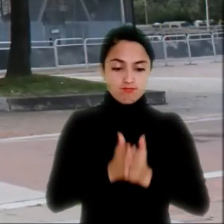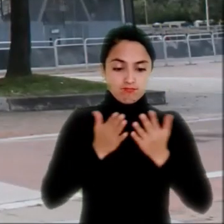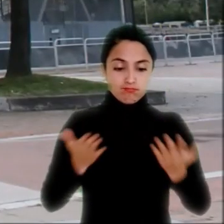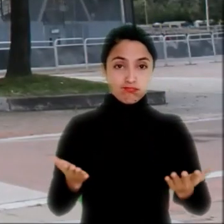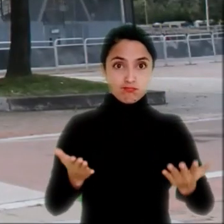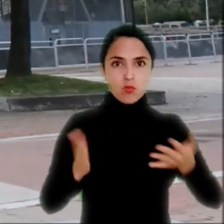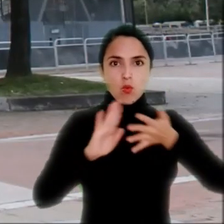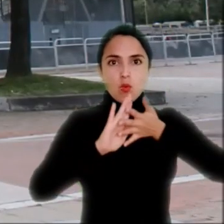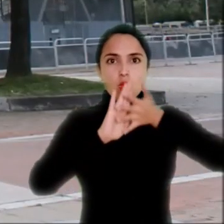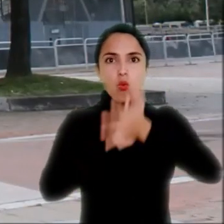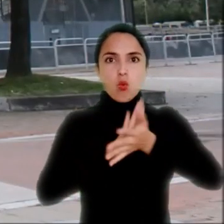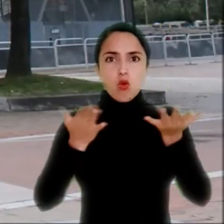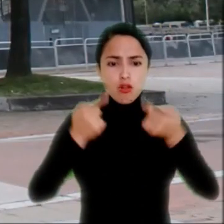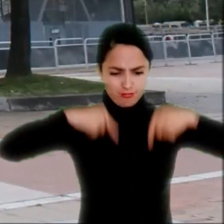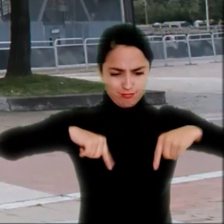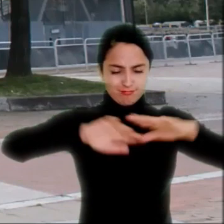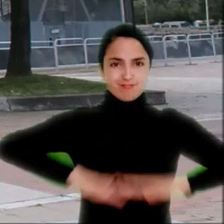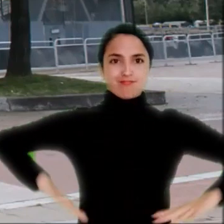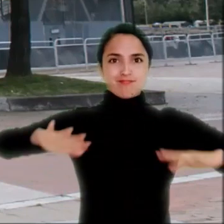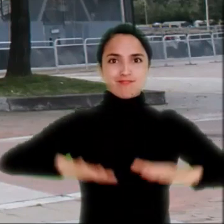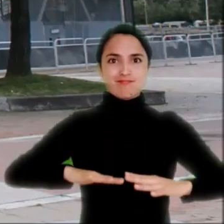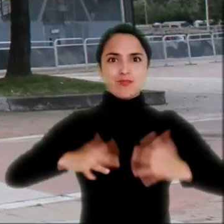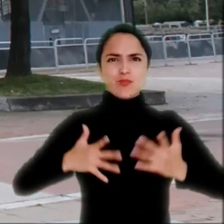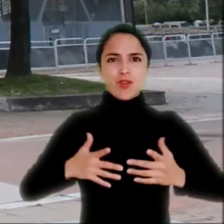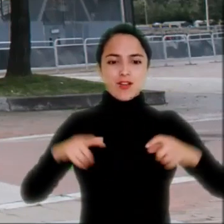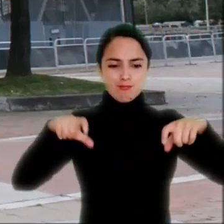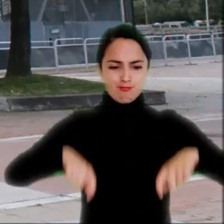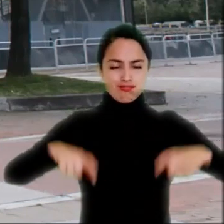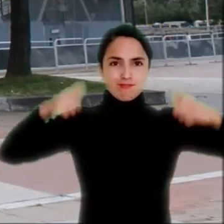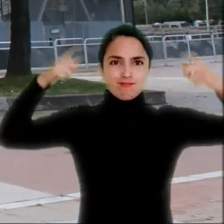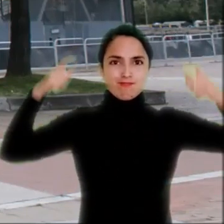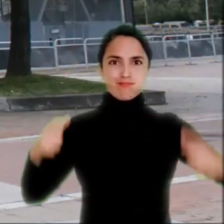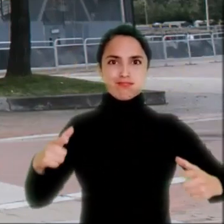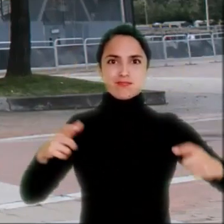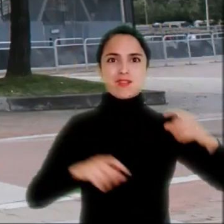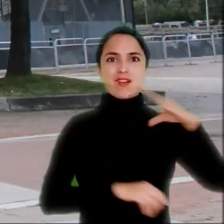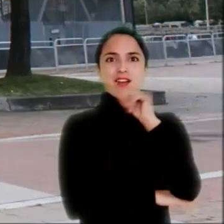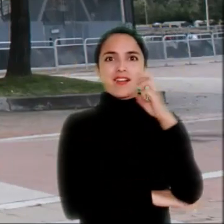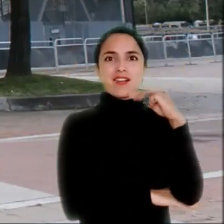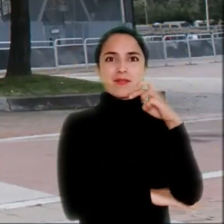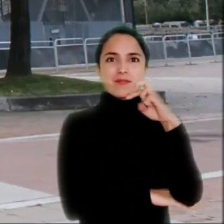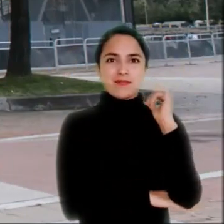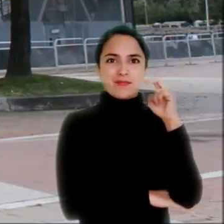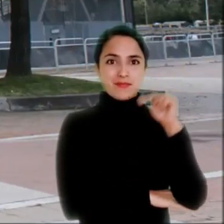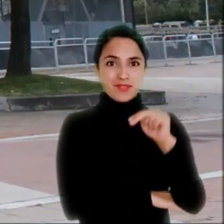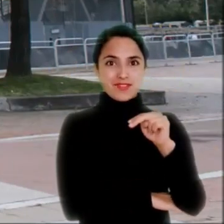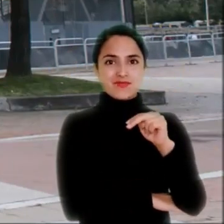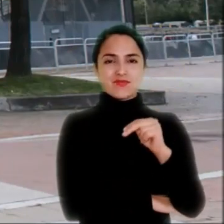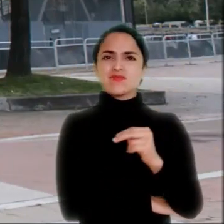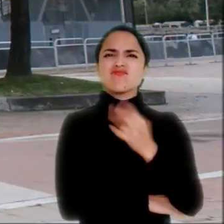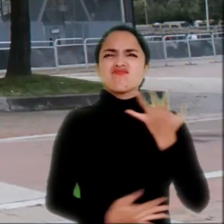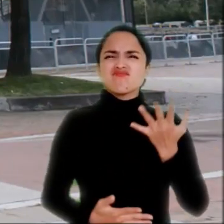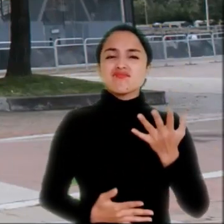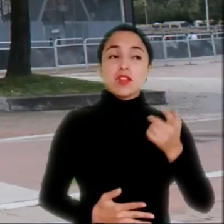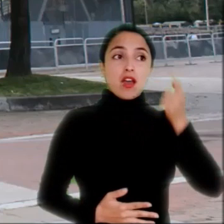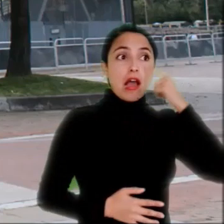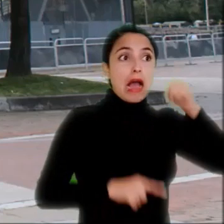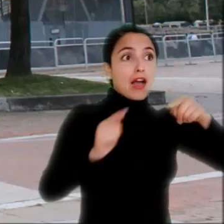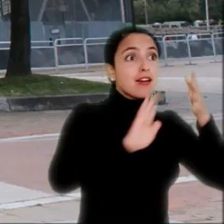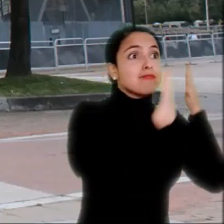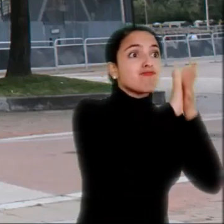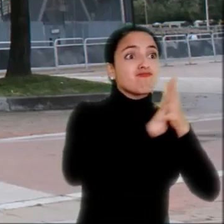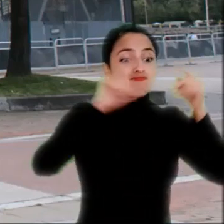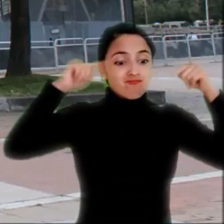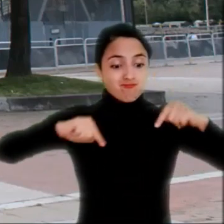a tu casa desde aquí, desde el Estadio Nemesio Camacho, El Campín, porque cuando le contamos a